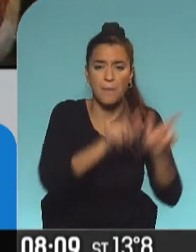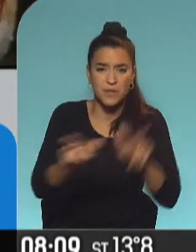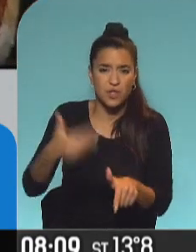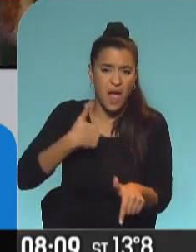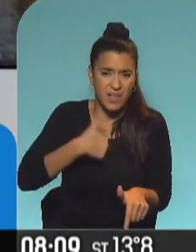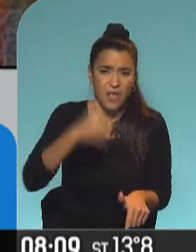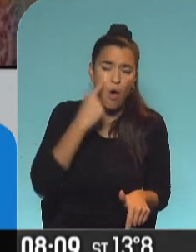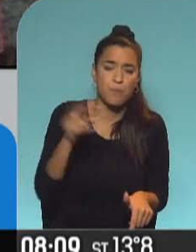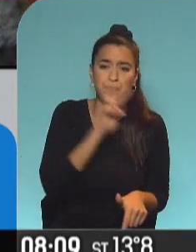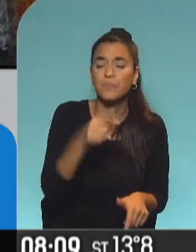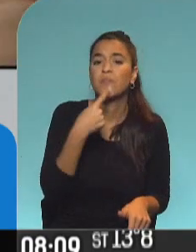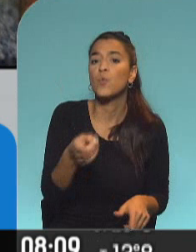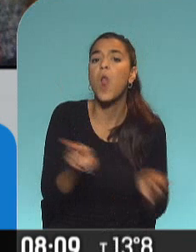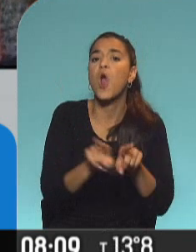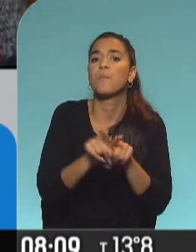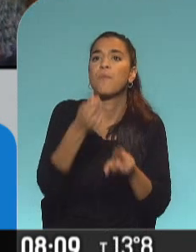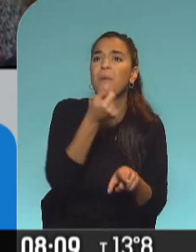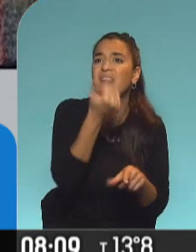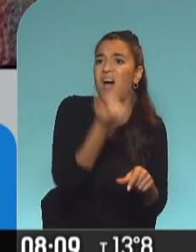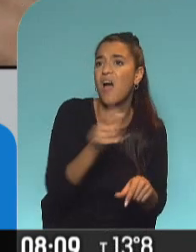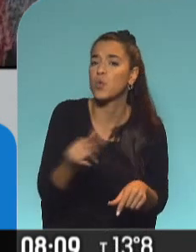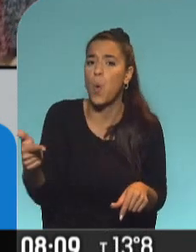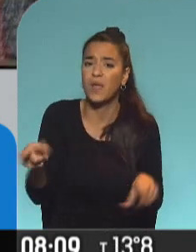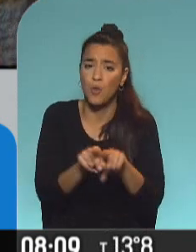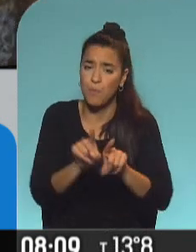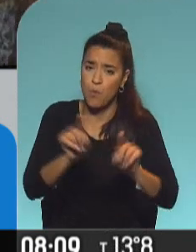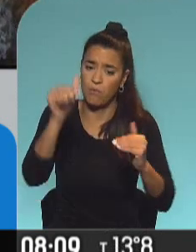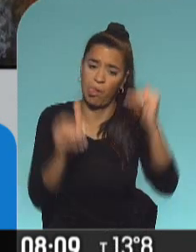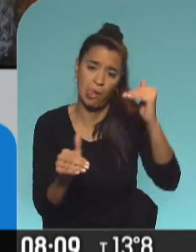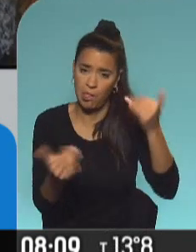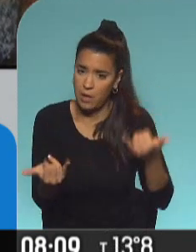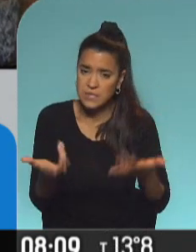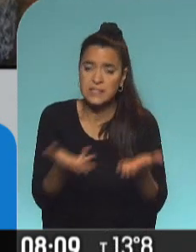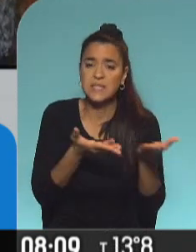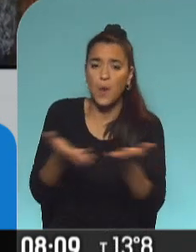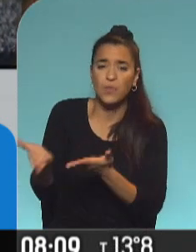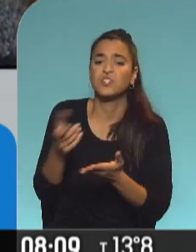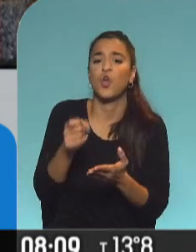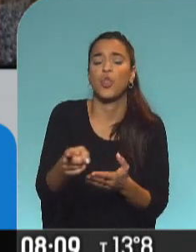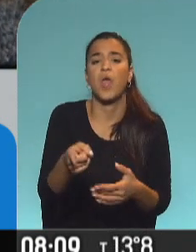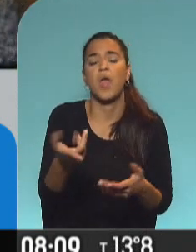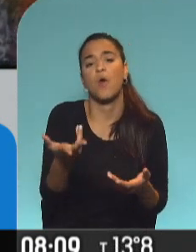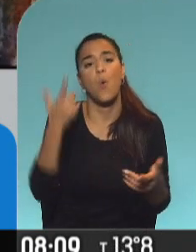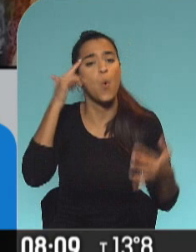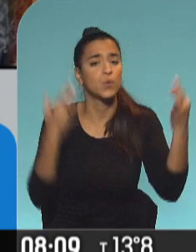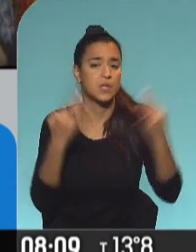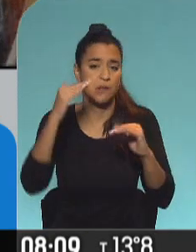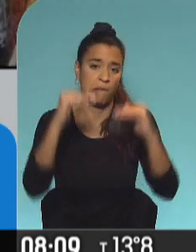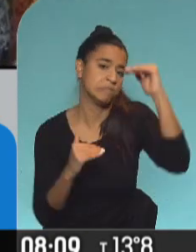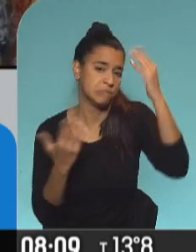es lo mismo que tengas dinero a que no tengas dinero, o sea que hay mucha inequidad en el servicio de distribución de justicia.